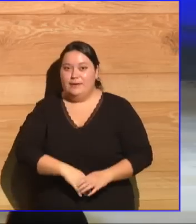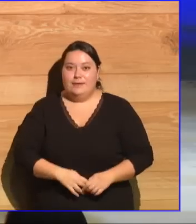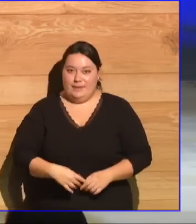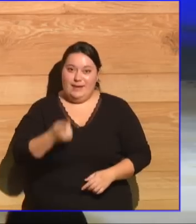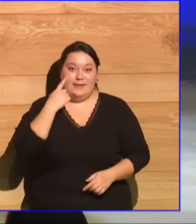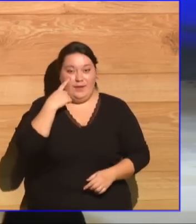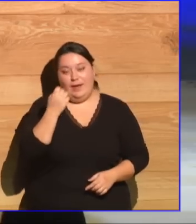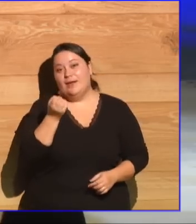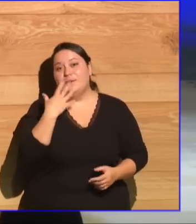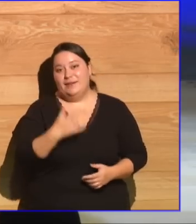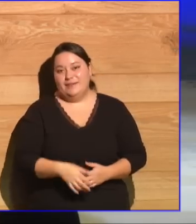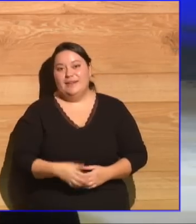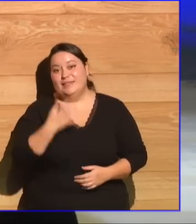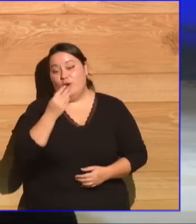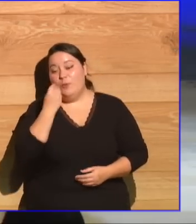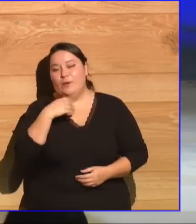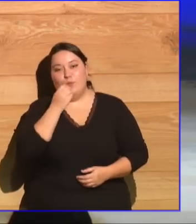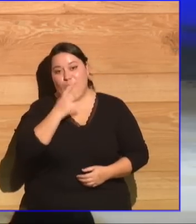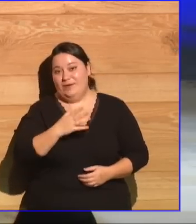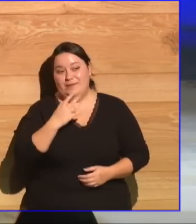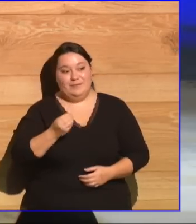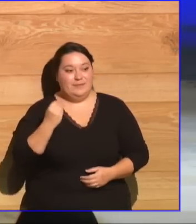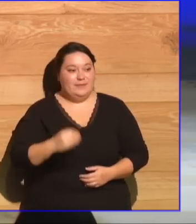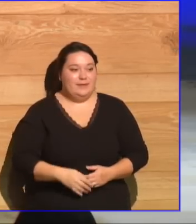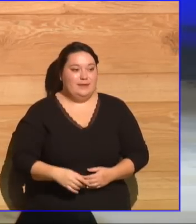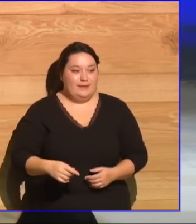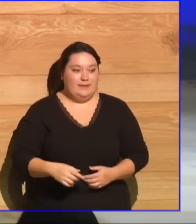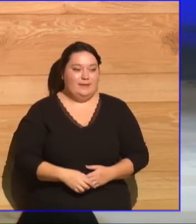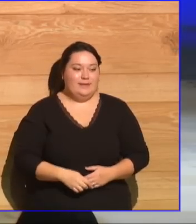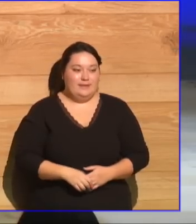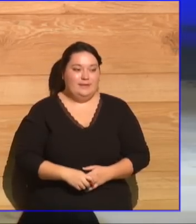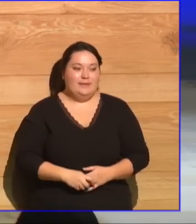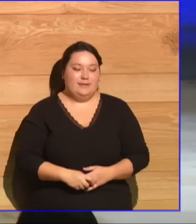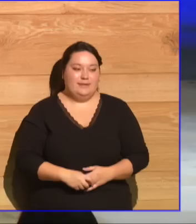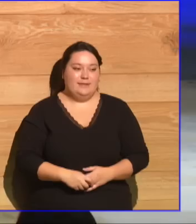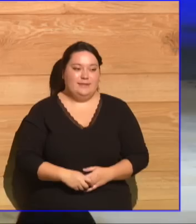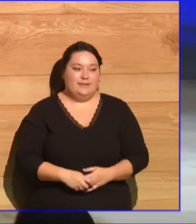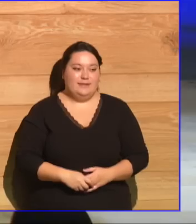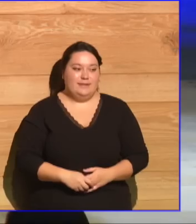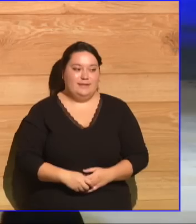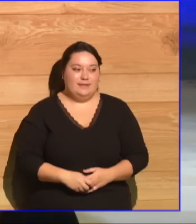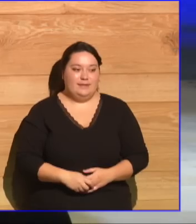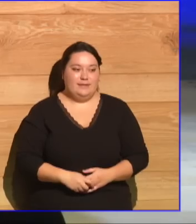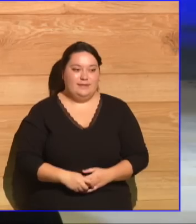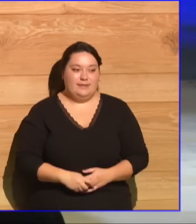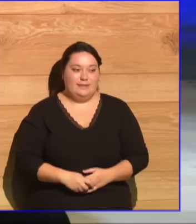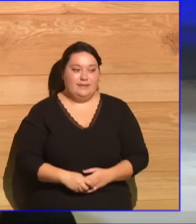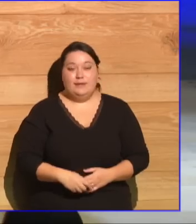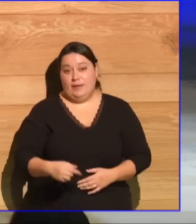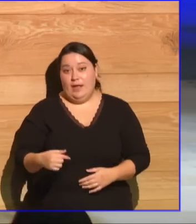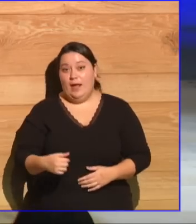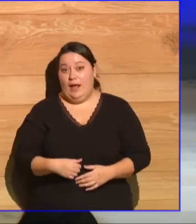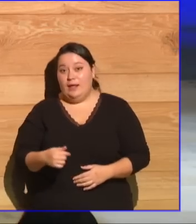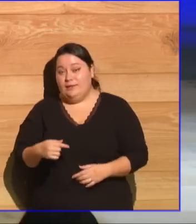se lo van a pasar si se los come. ¿Os dais cuenta de por qué no le poníamos cama? Mira tu tío el cura lo que